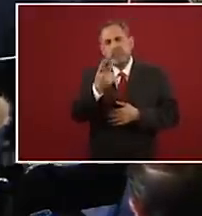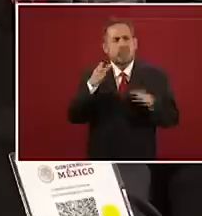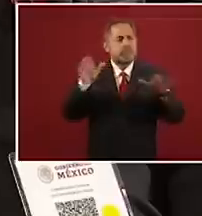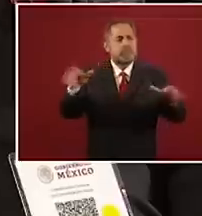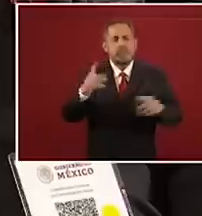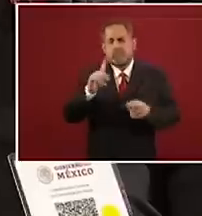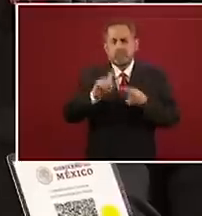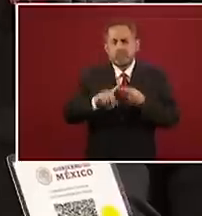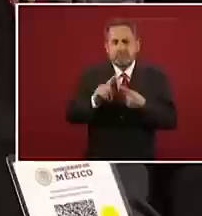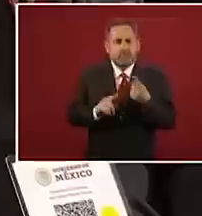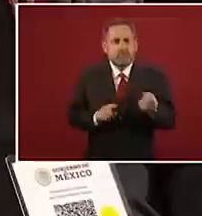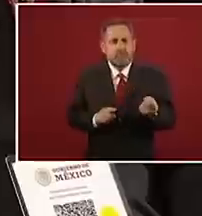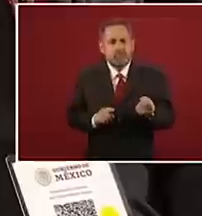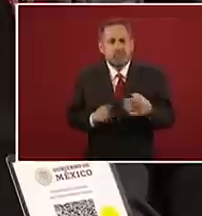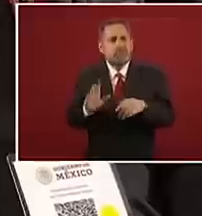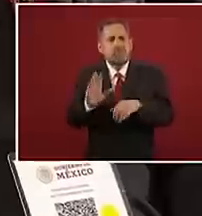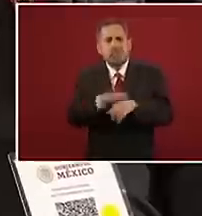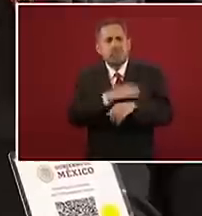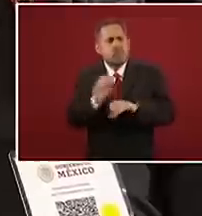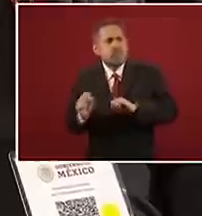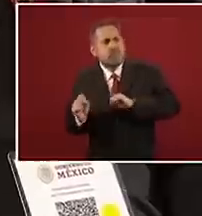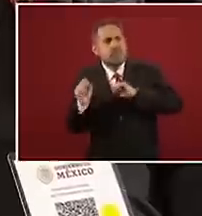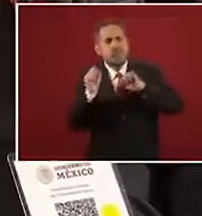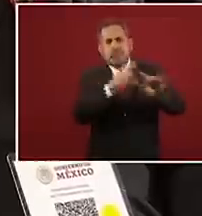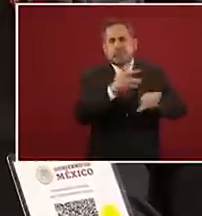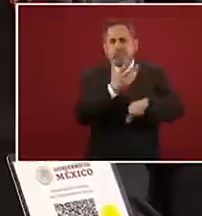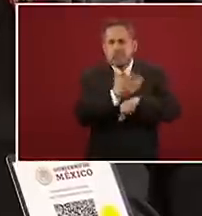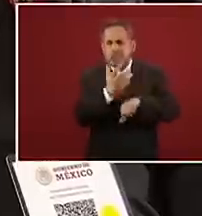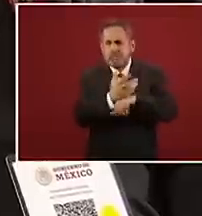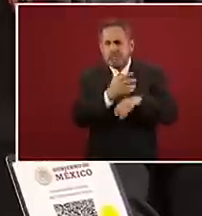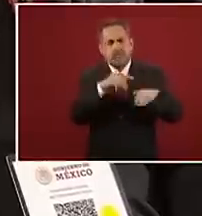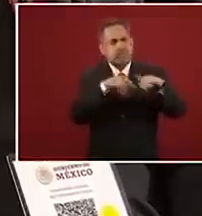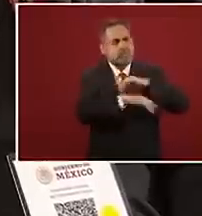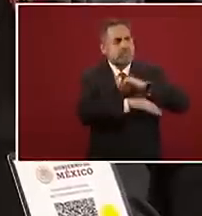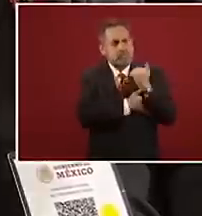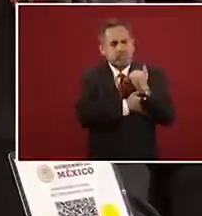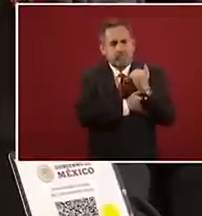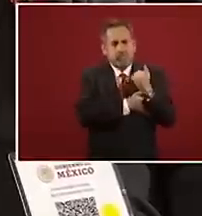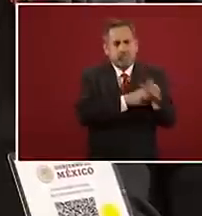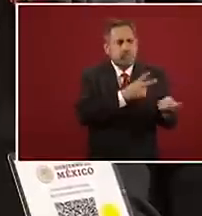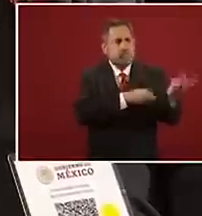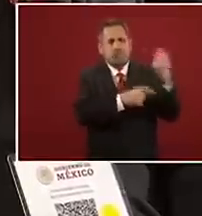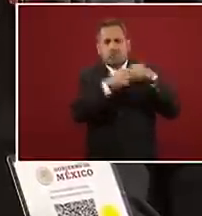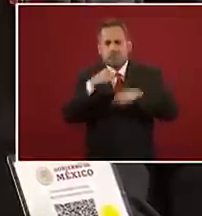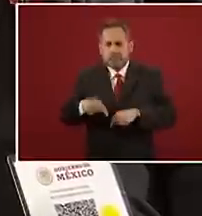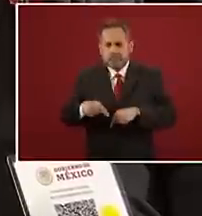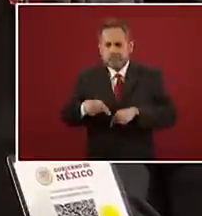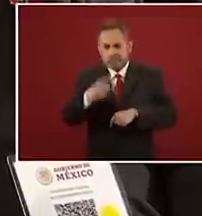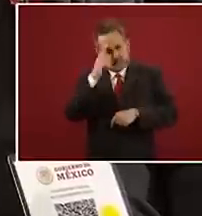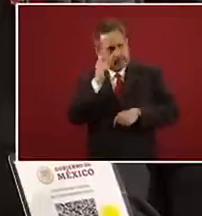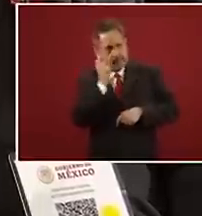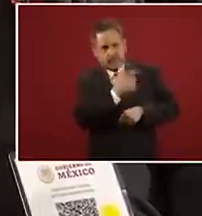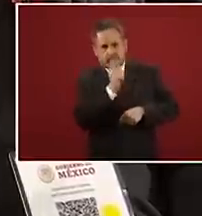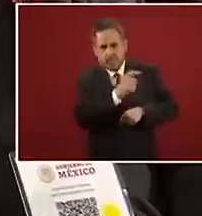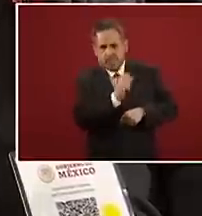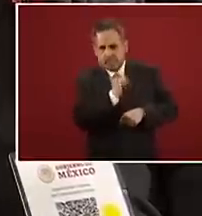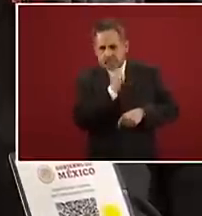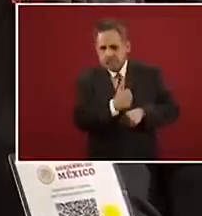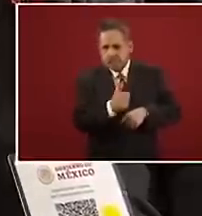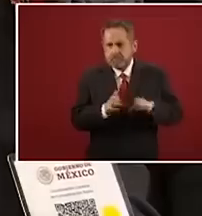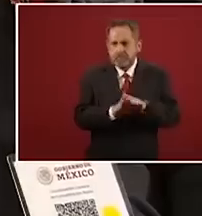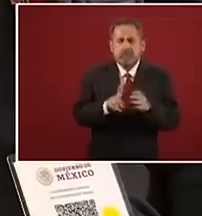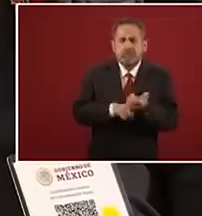primer lugar, ¿por qué se mandó a Estados Unidos y si se está regresando para dejar de pagar las cuotas de